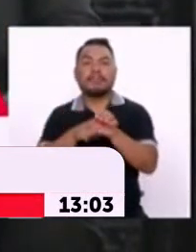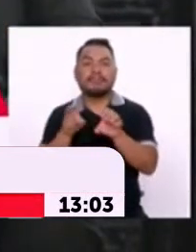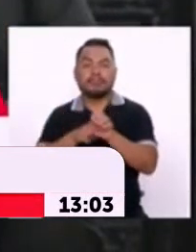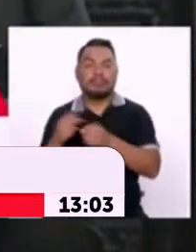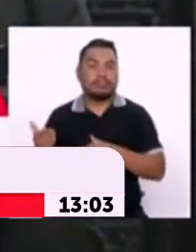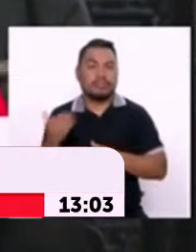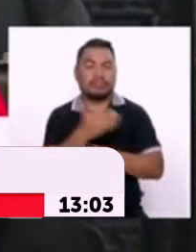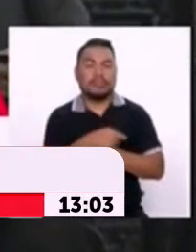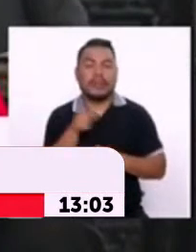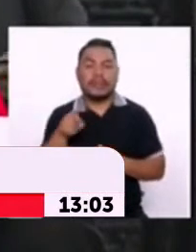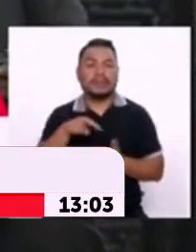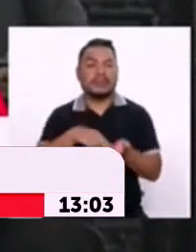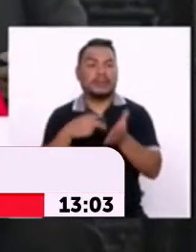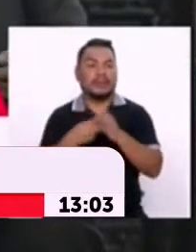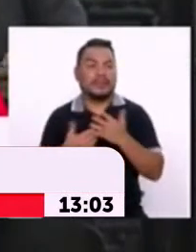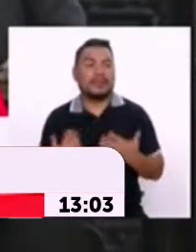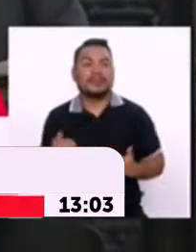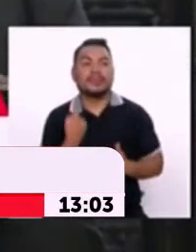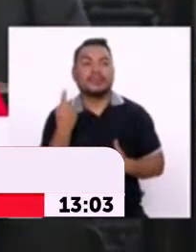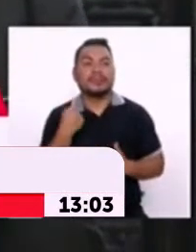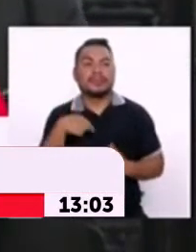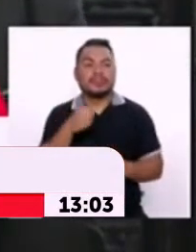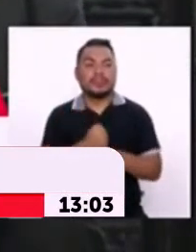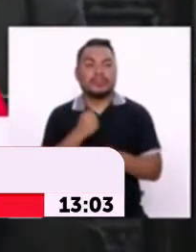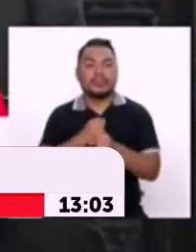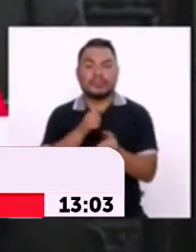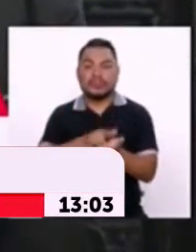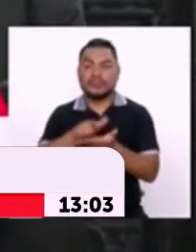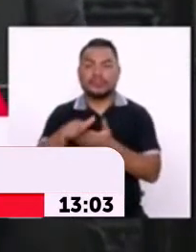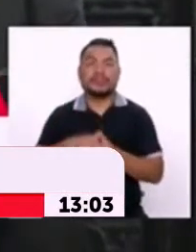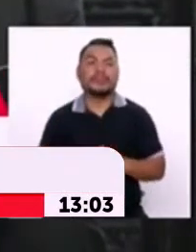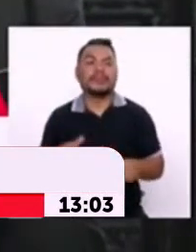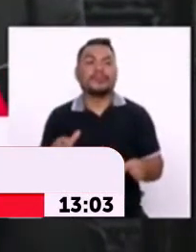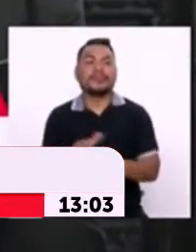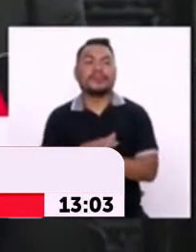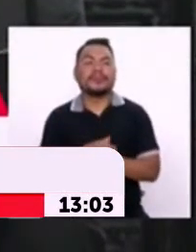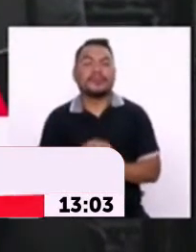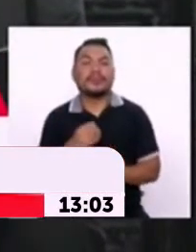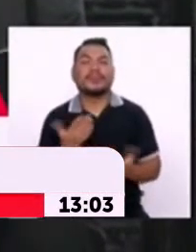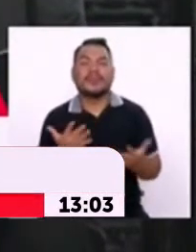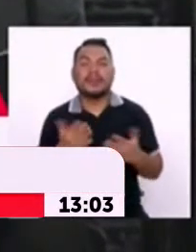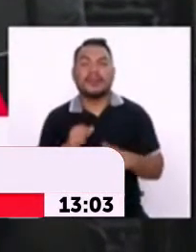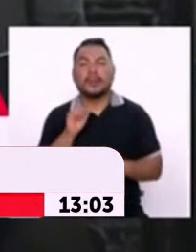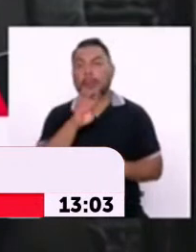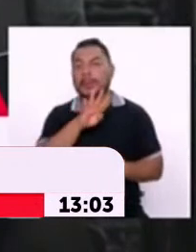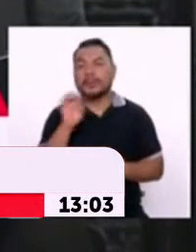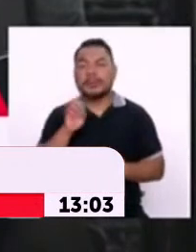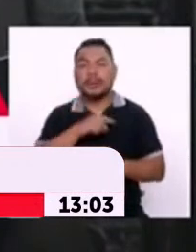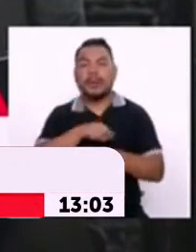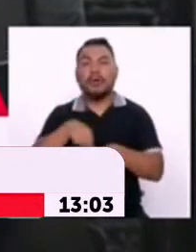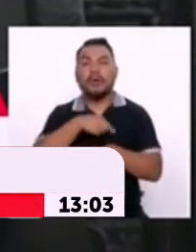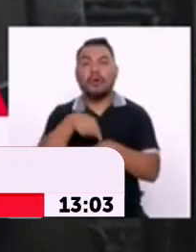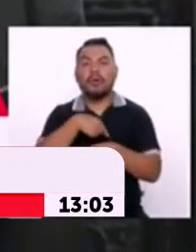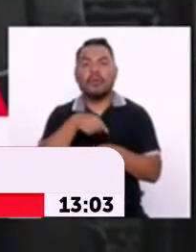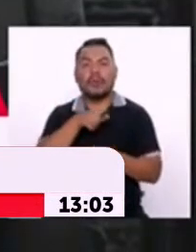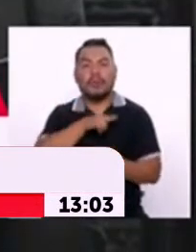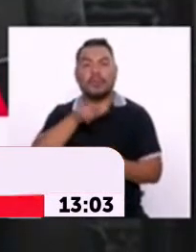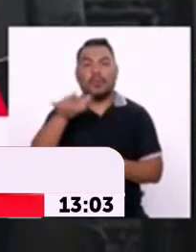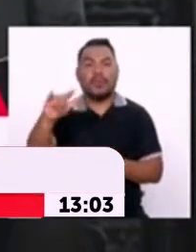personas. Esto significó, solo en las operaciones aéreas, un total de empleo de 400 horas de